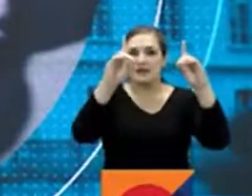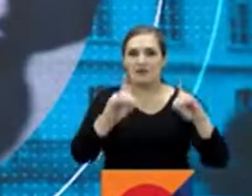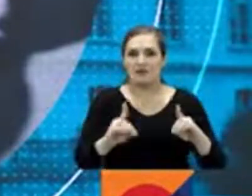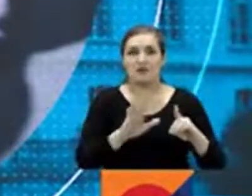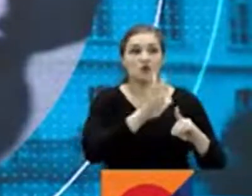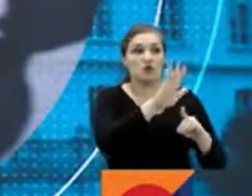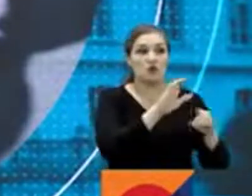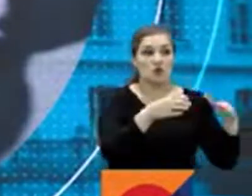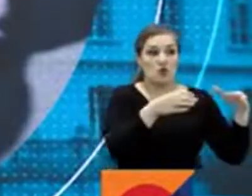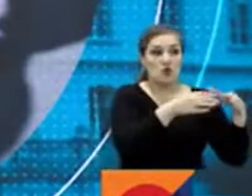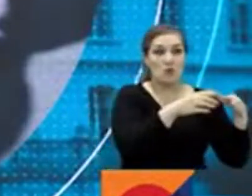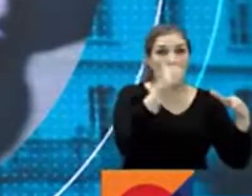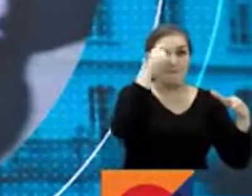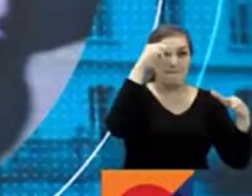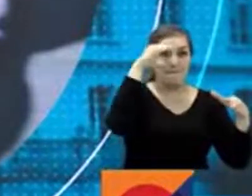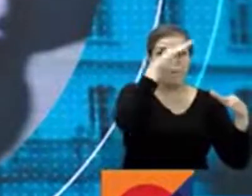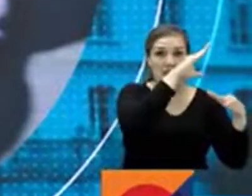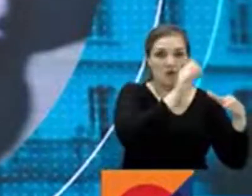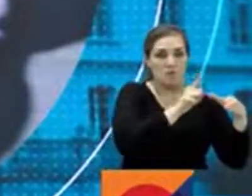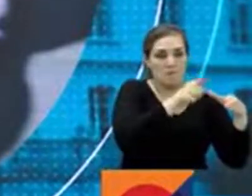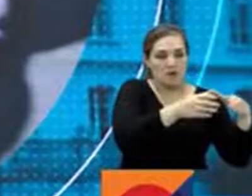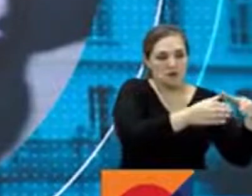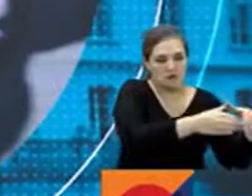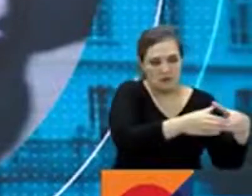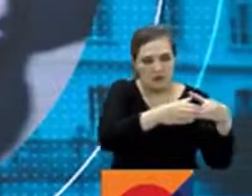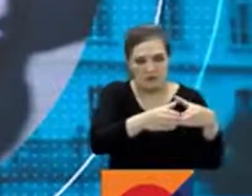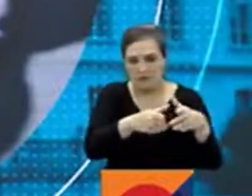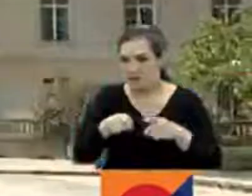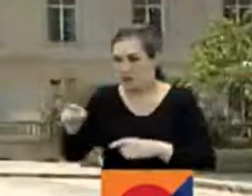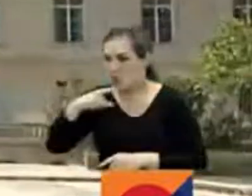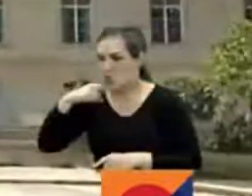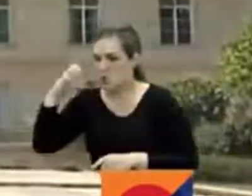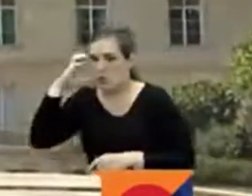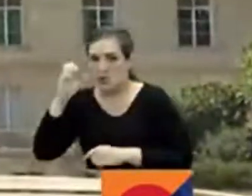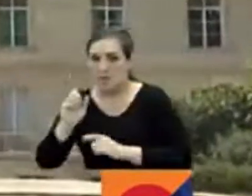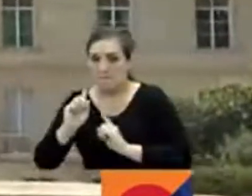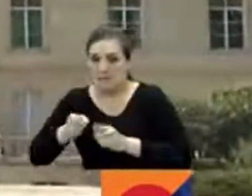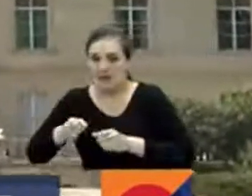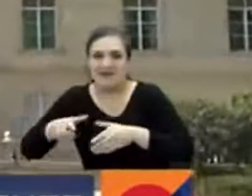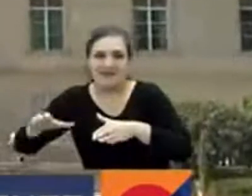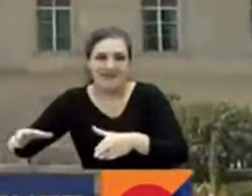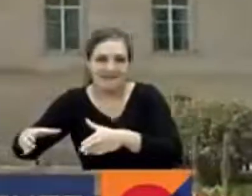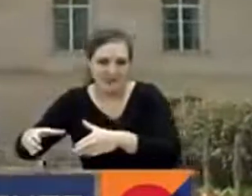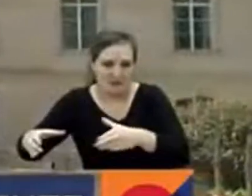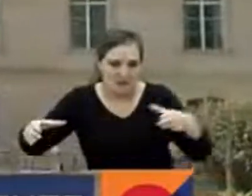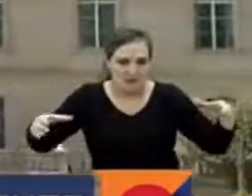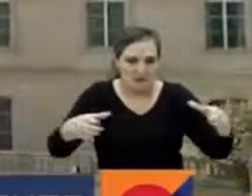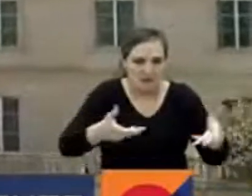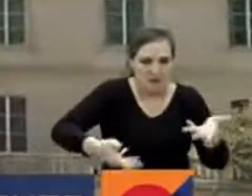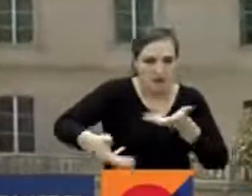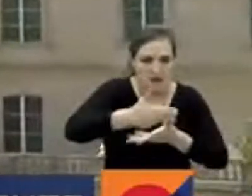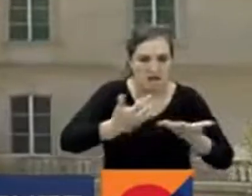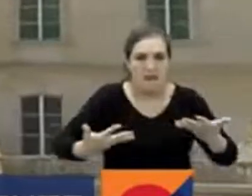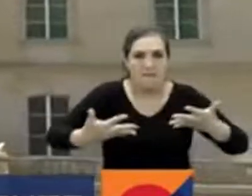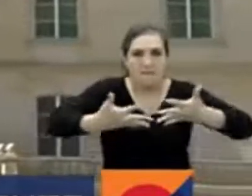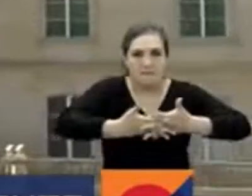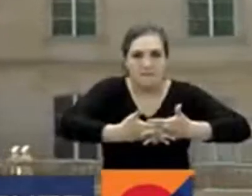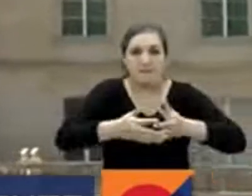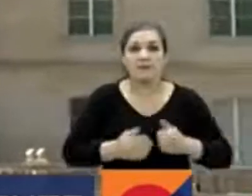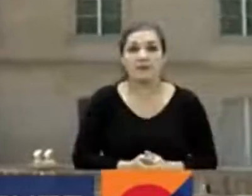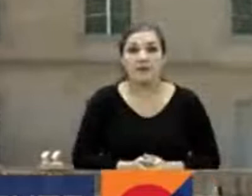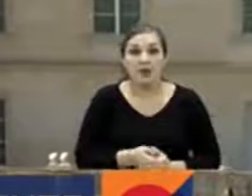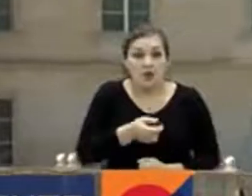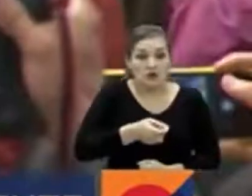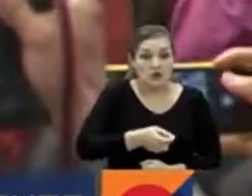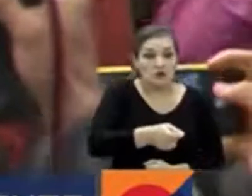Petro, que hará el empalme de transición con el gobierno de Iván Duque. Desde el próximo 7 de agosto iniciará el cuatrenio de gobierno de